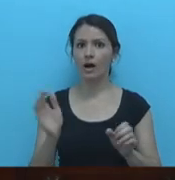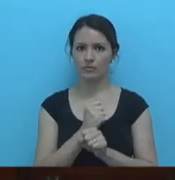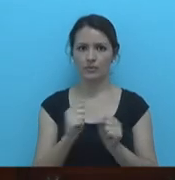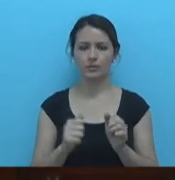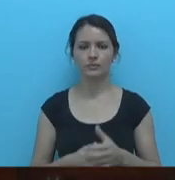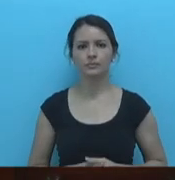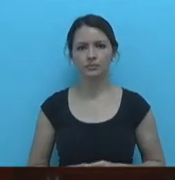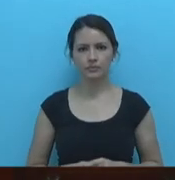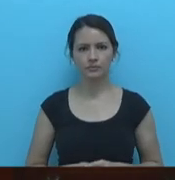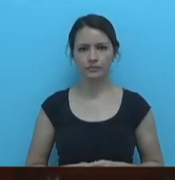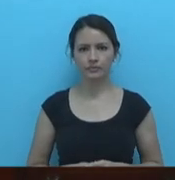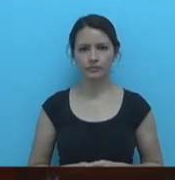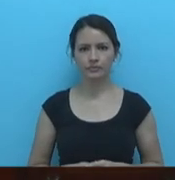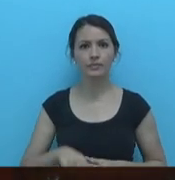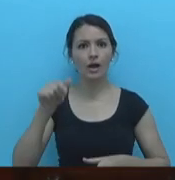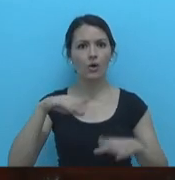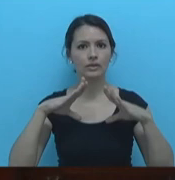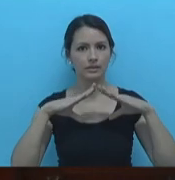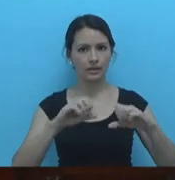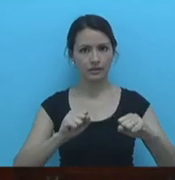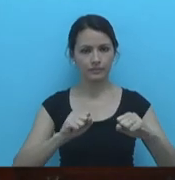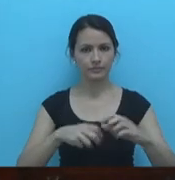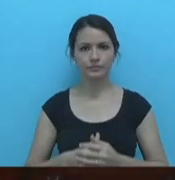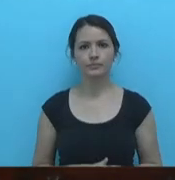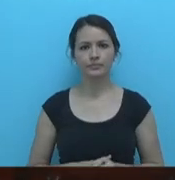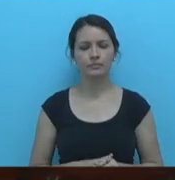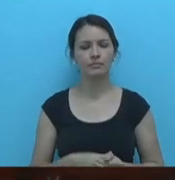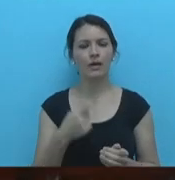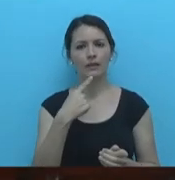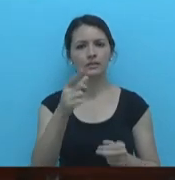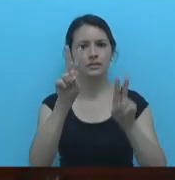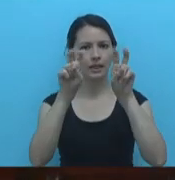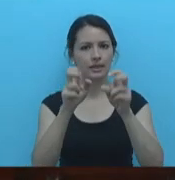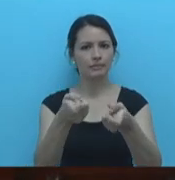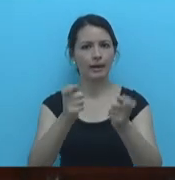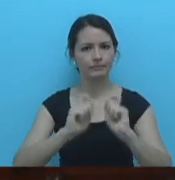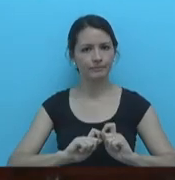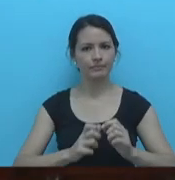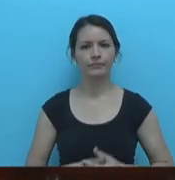Aprobada. Por secretaría se dará cuenta de los asuntos entrados.